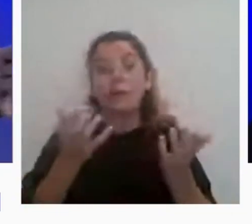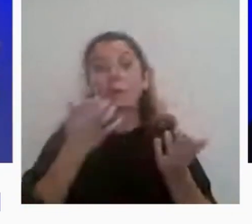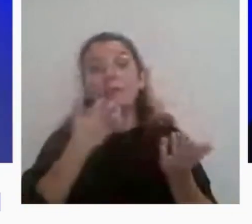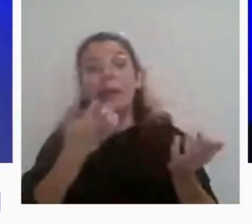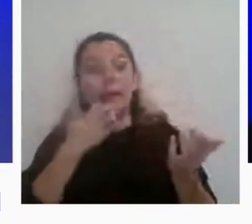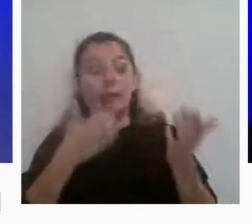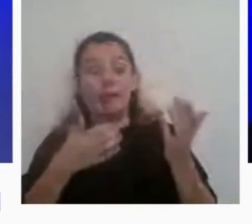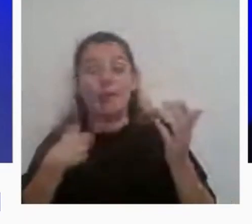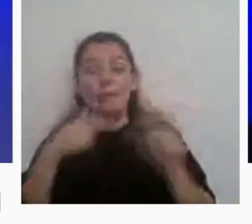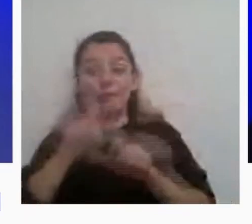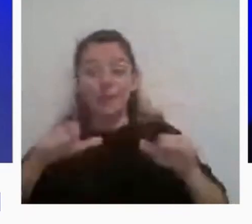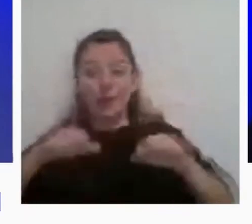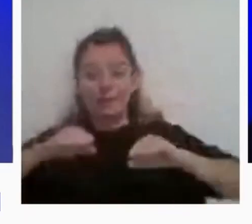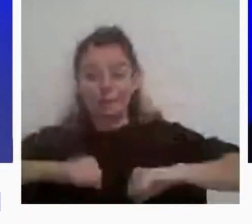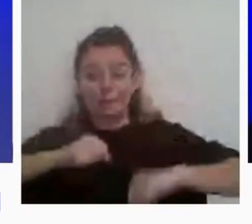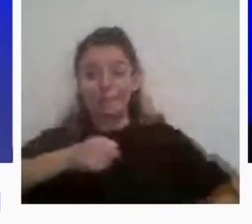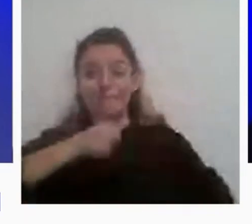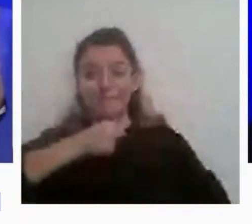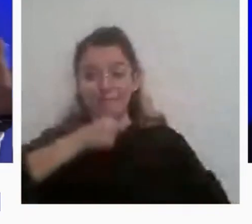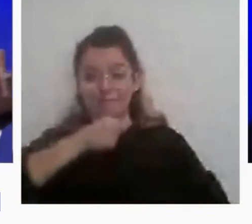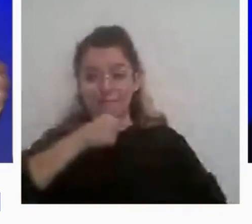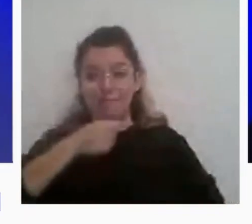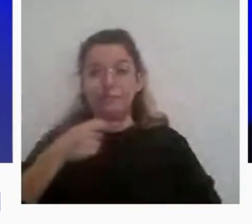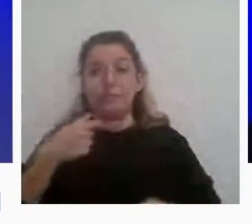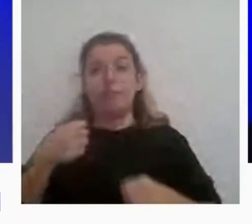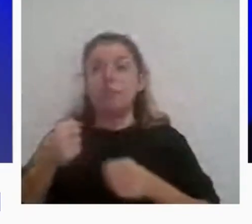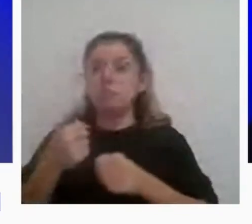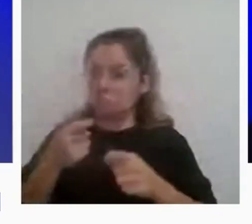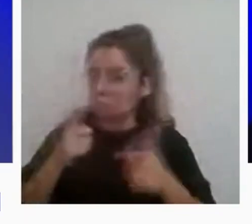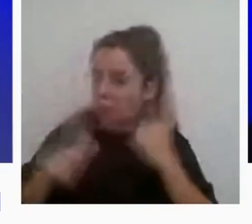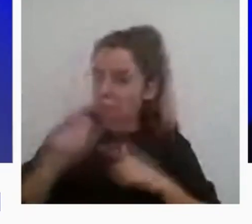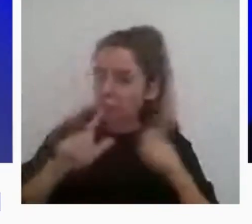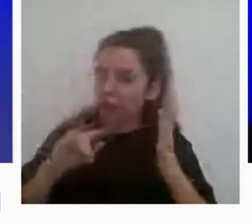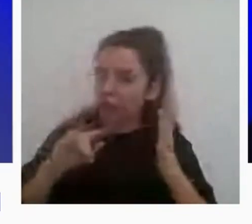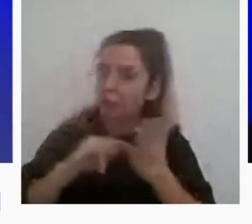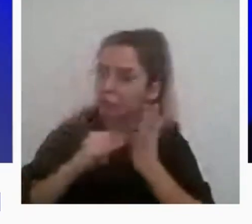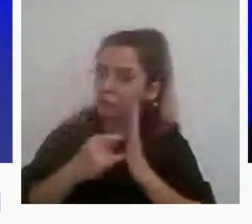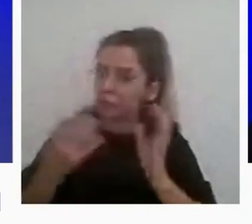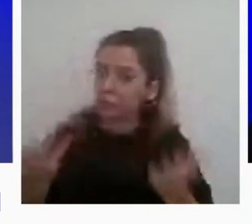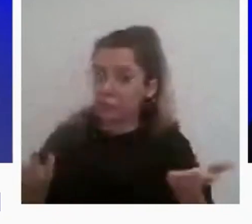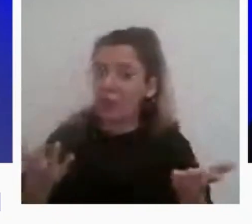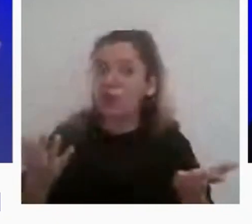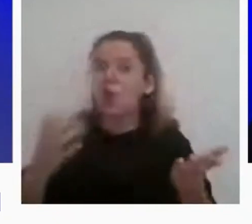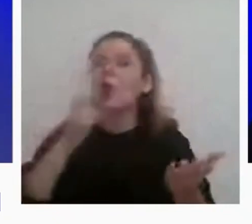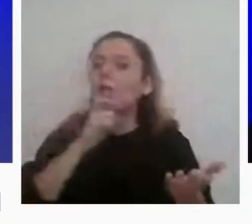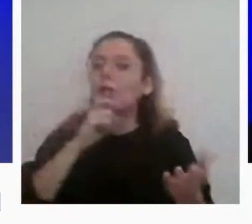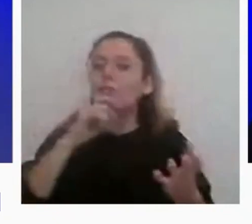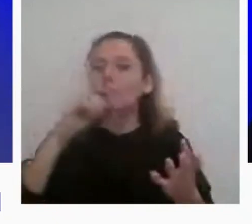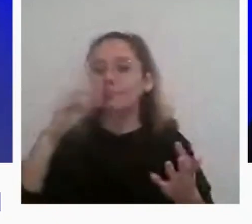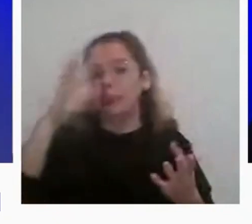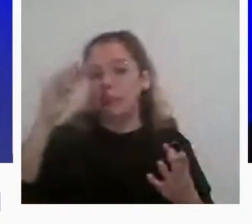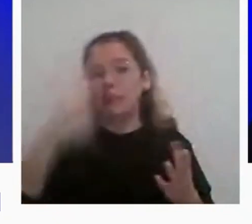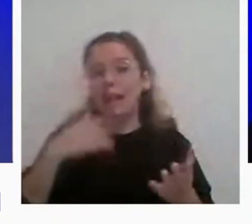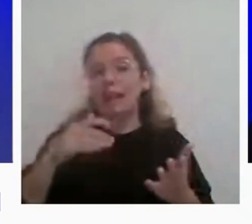Hemos estado estos días muy atareados con ellos y lo hacemos gracias a una tecnología inteligente que va con inteligencia artificial, en el